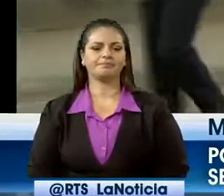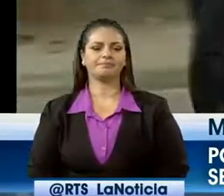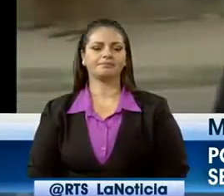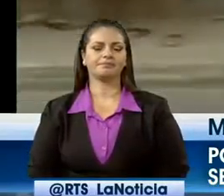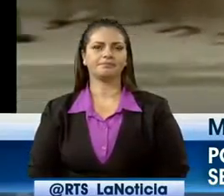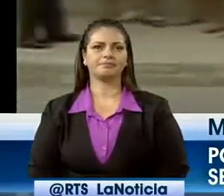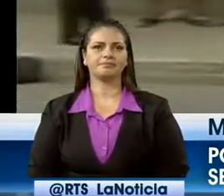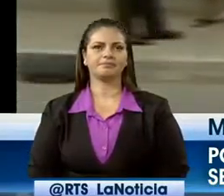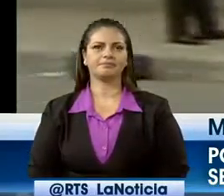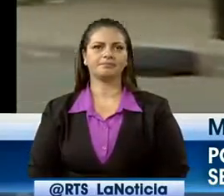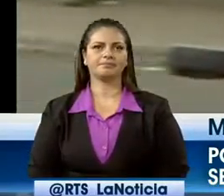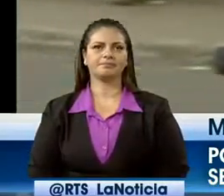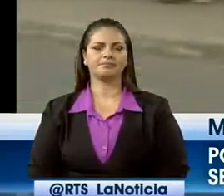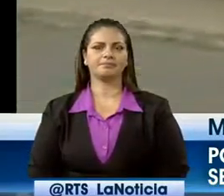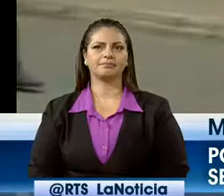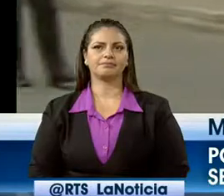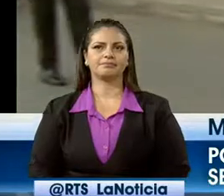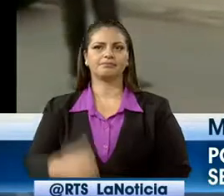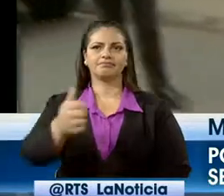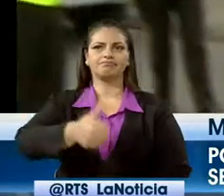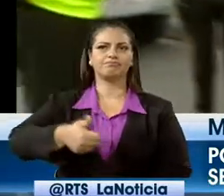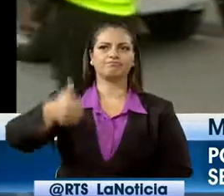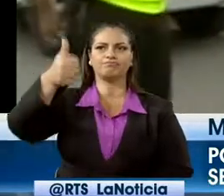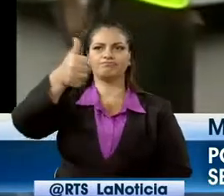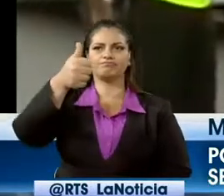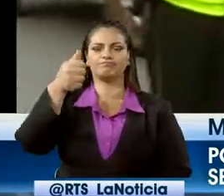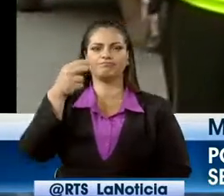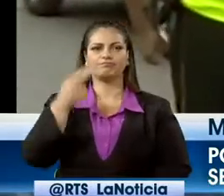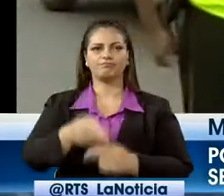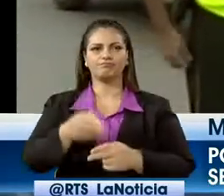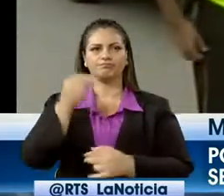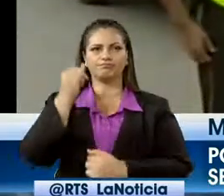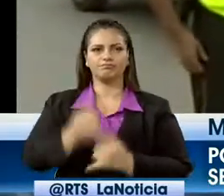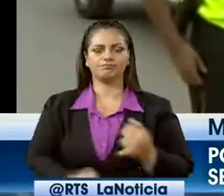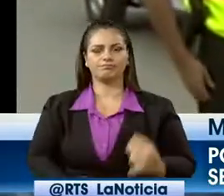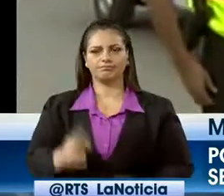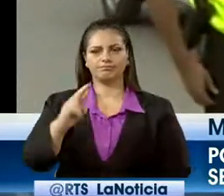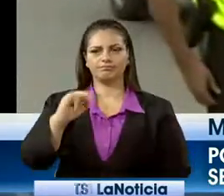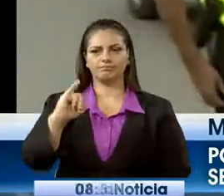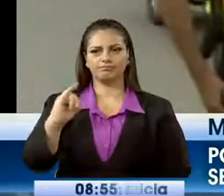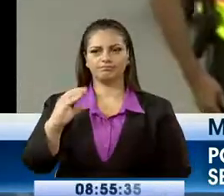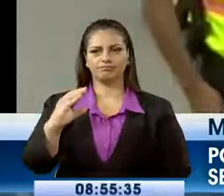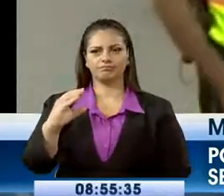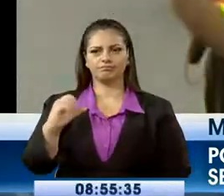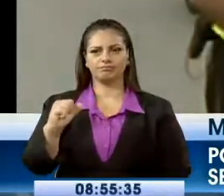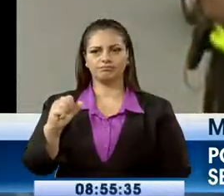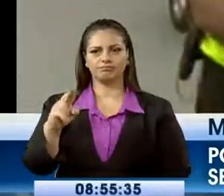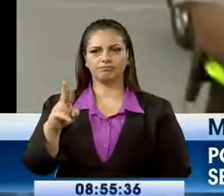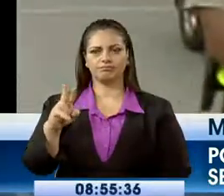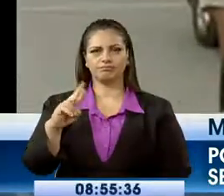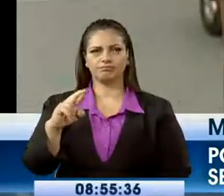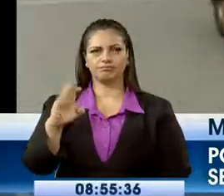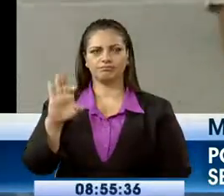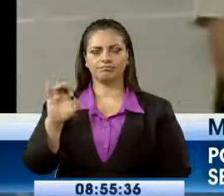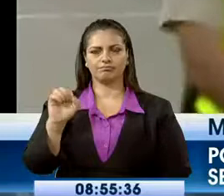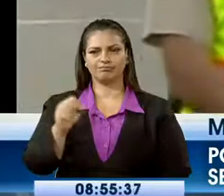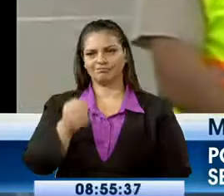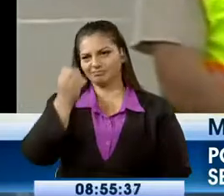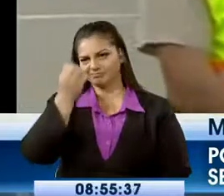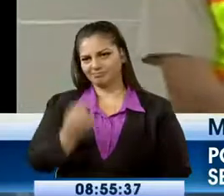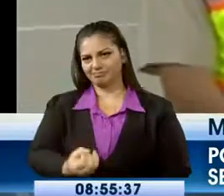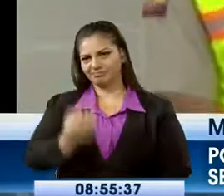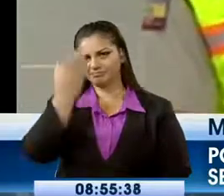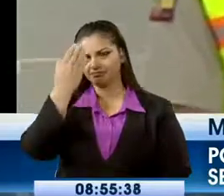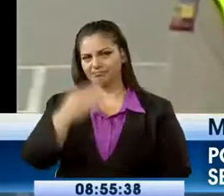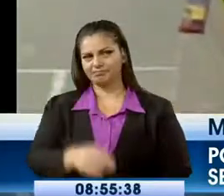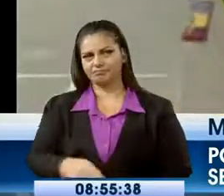seguridad, con el mayor Ricaurte, que es el jefe de esta zona. Buenos días, mayor. ¿Qué se está